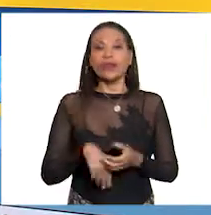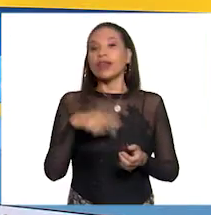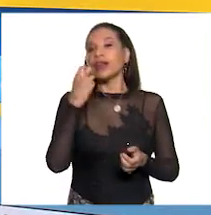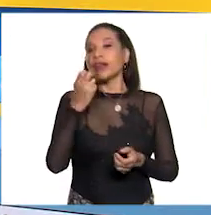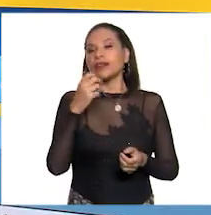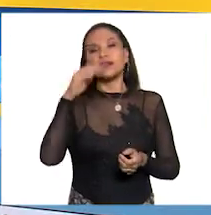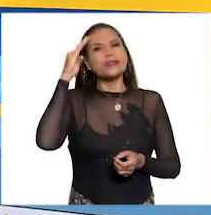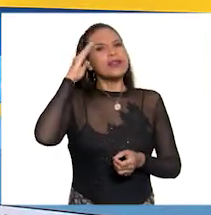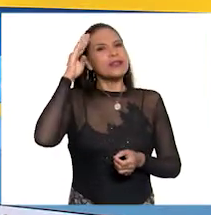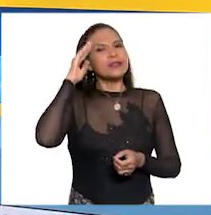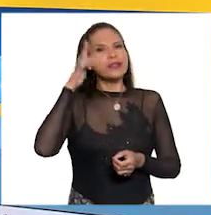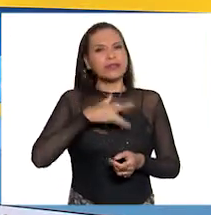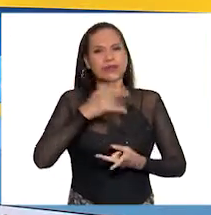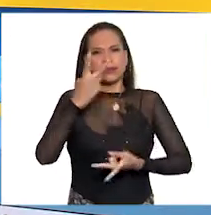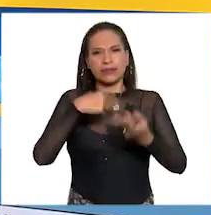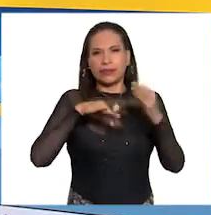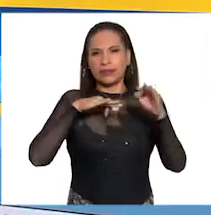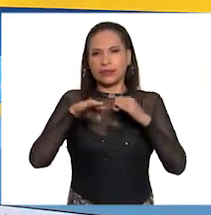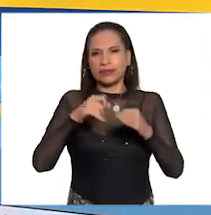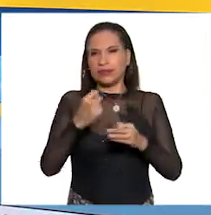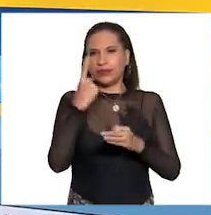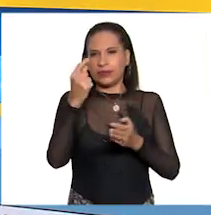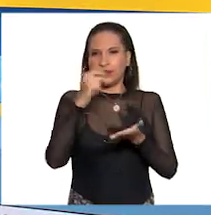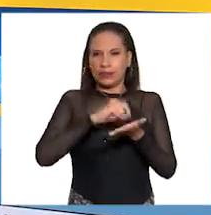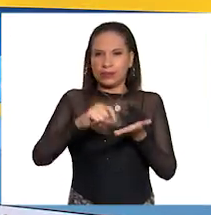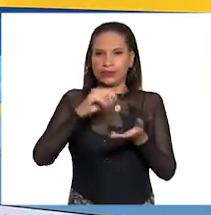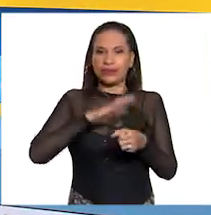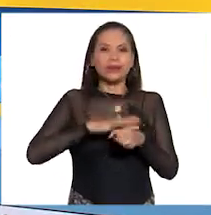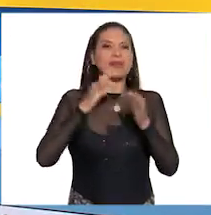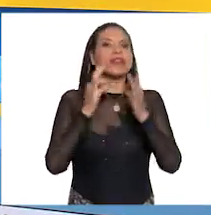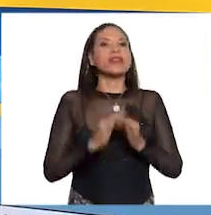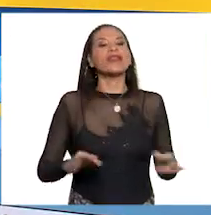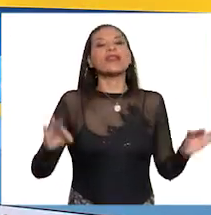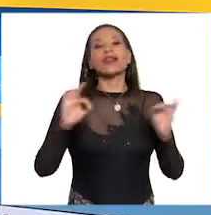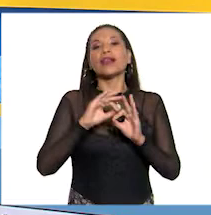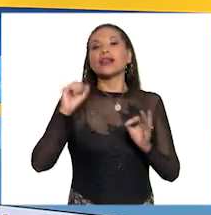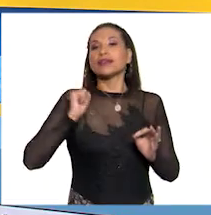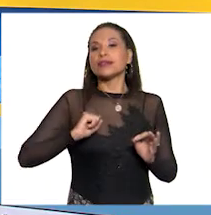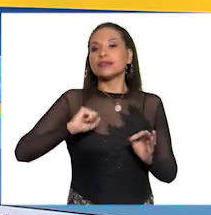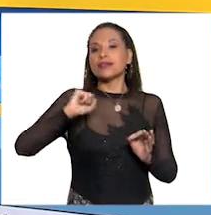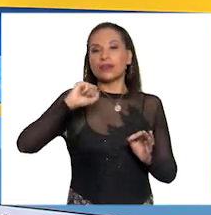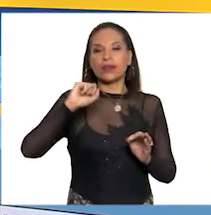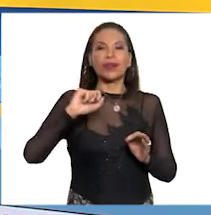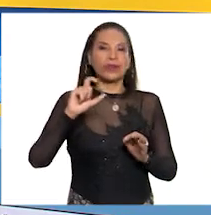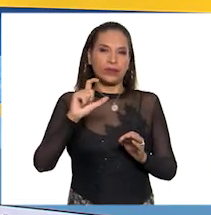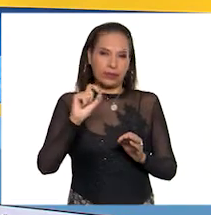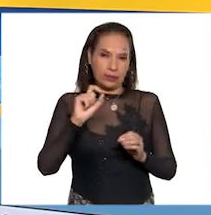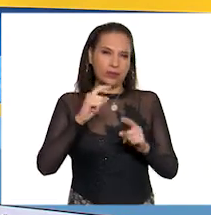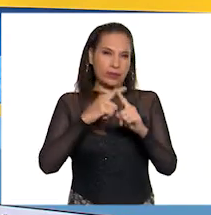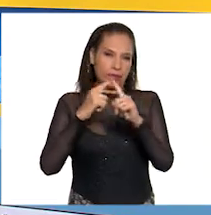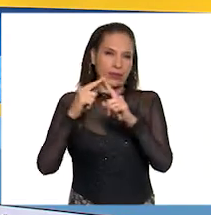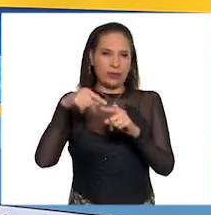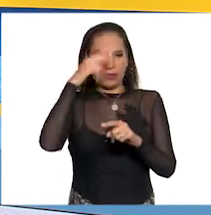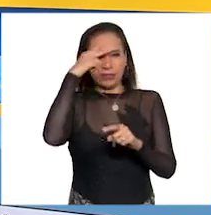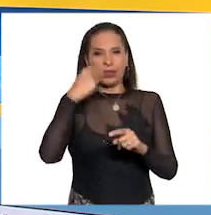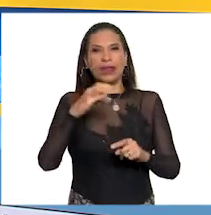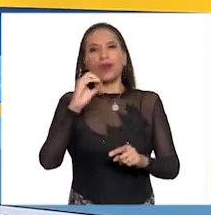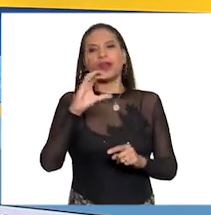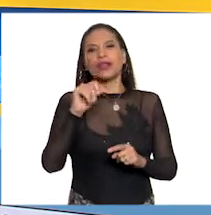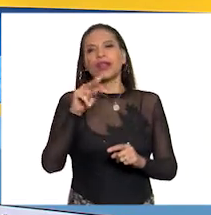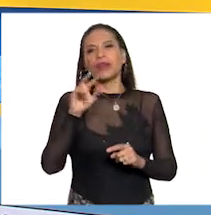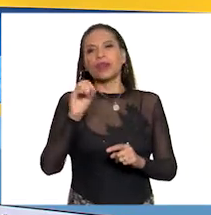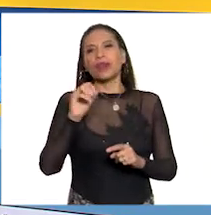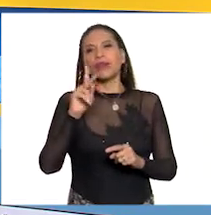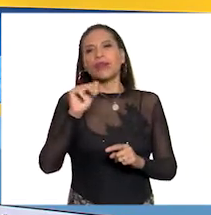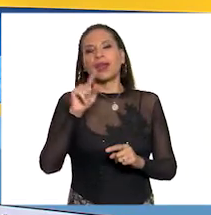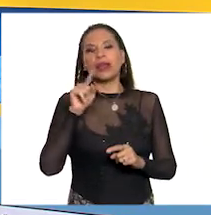fue la reflexión que motivó los trabajos de uno de los escritores más importantes del siglo XX mexicano, Octavio Paz. Él fue